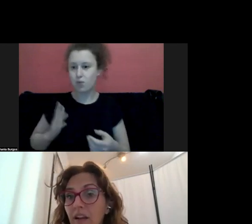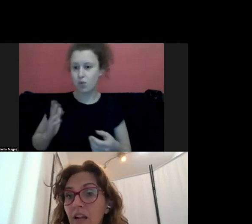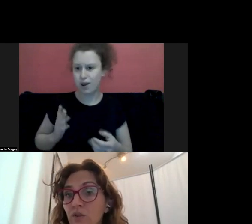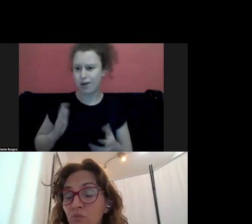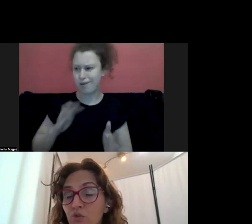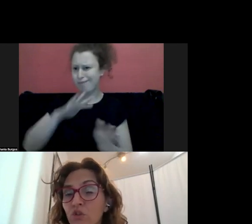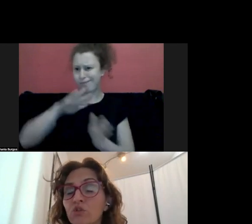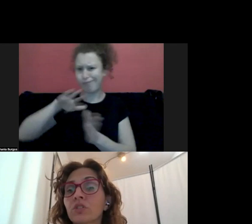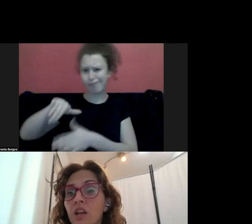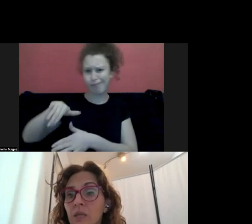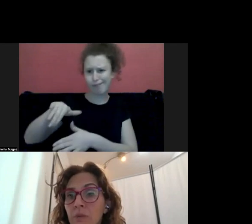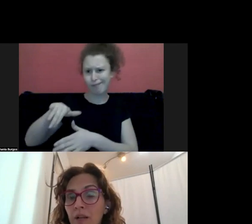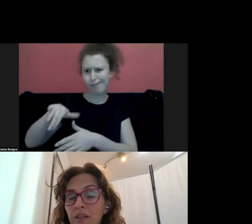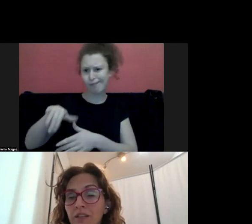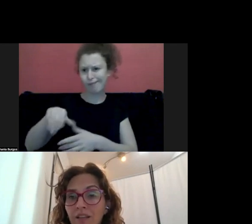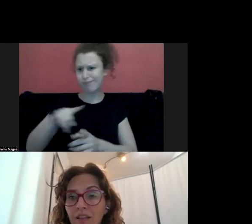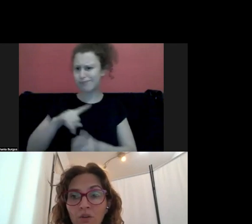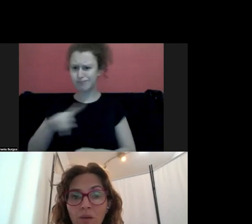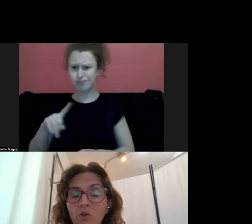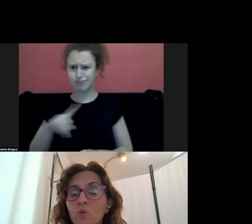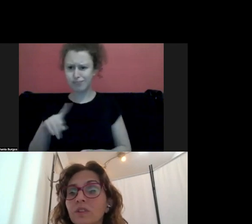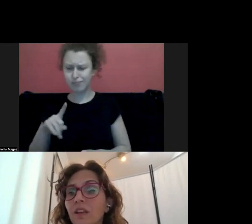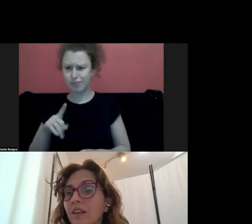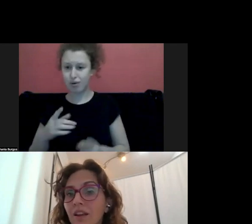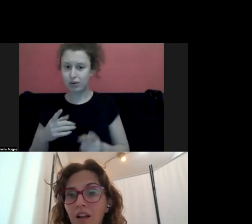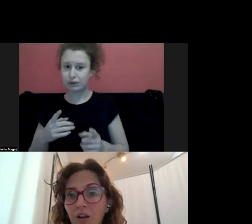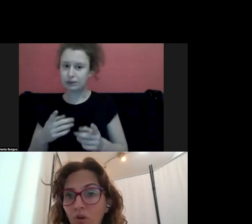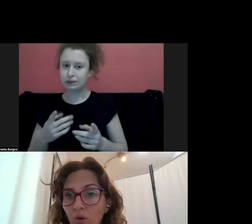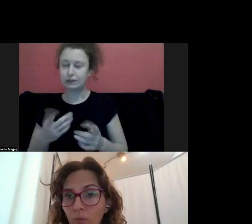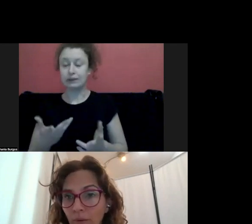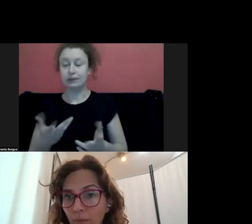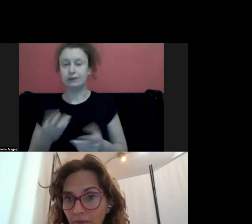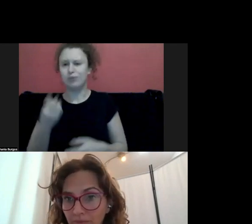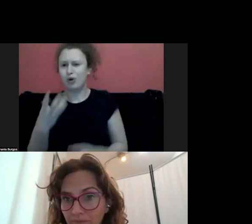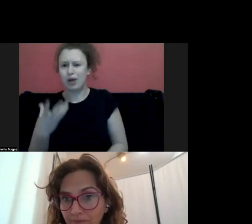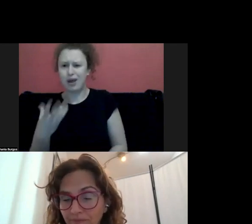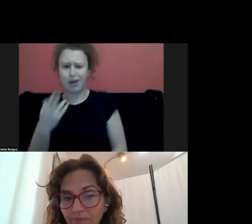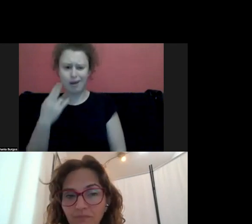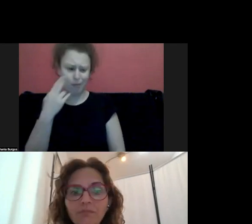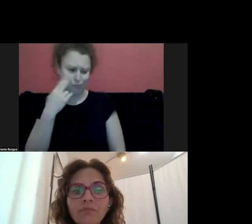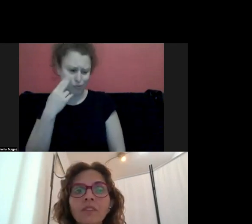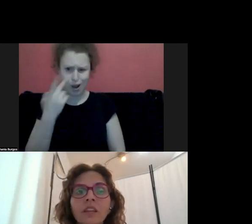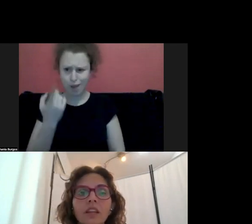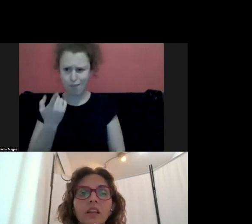regla general somos nosotras las primeras que nos damos cuenta de que algo no va bien.